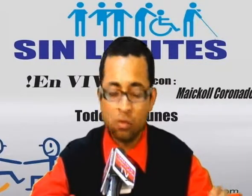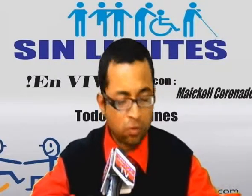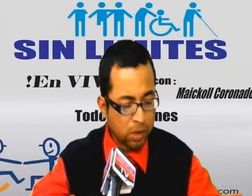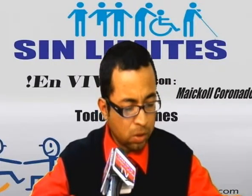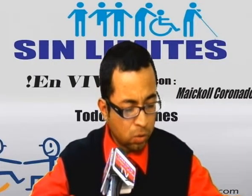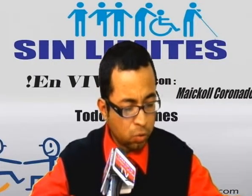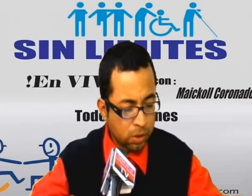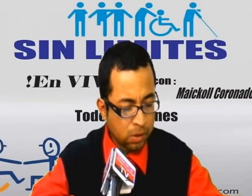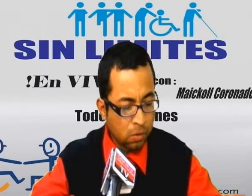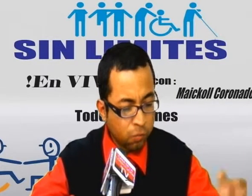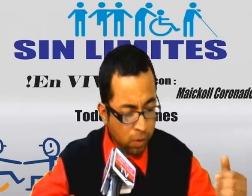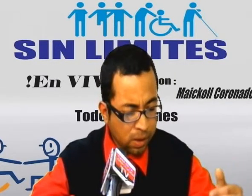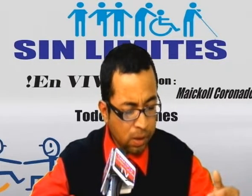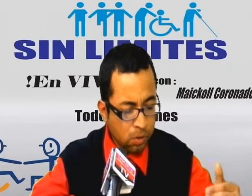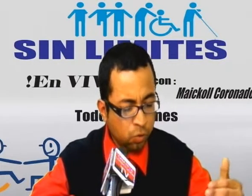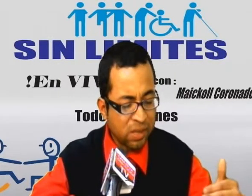Silva,